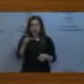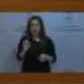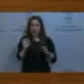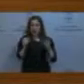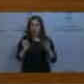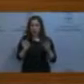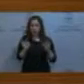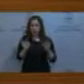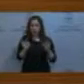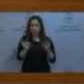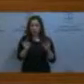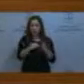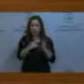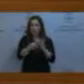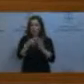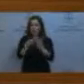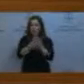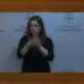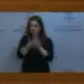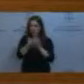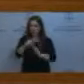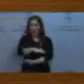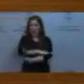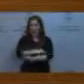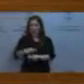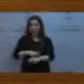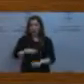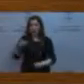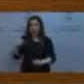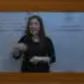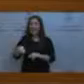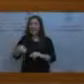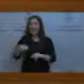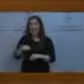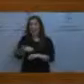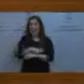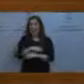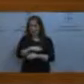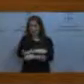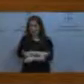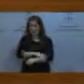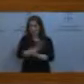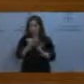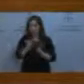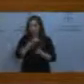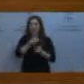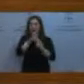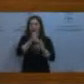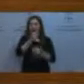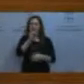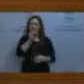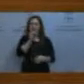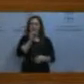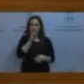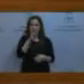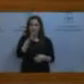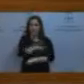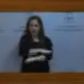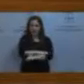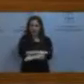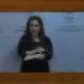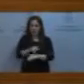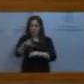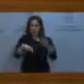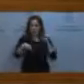proyectos en la Administración General del Estado, aún no siendo declarados todavía por el Estado obras de interés